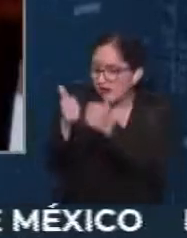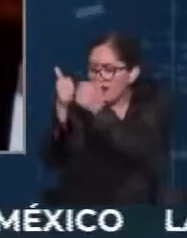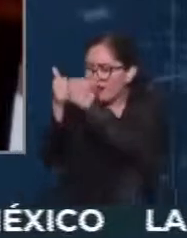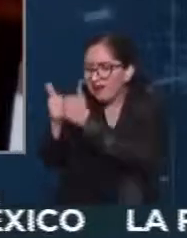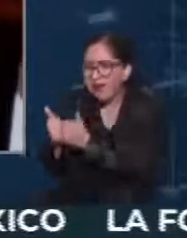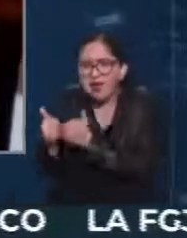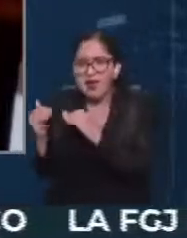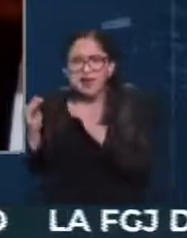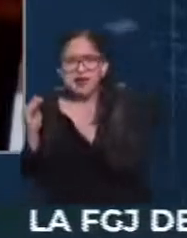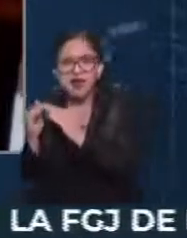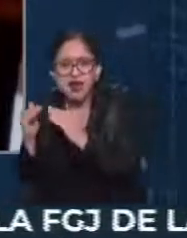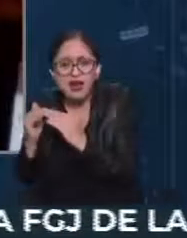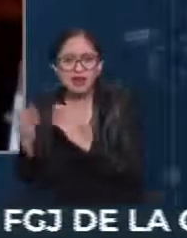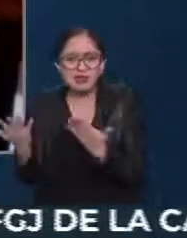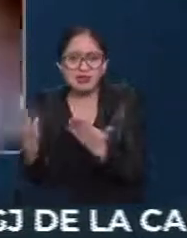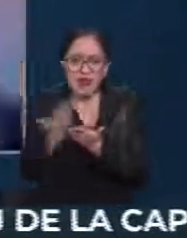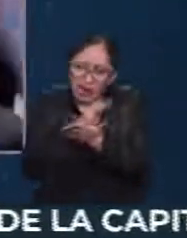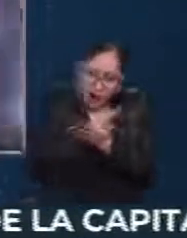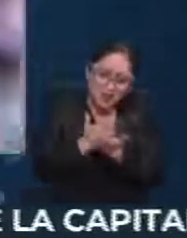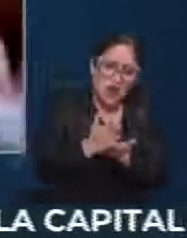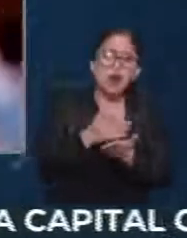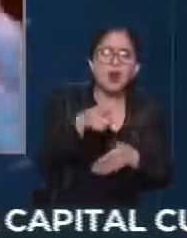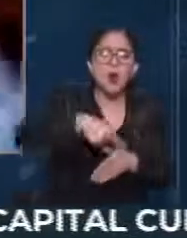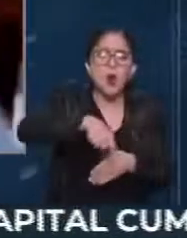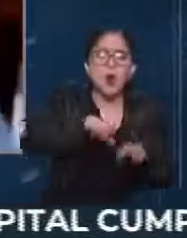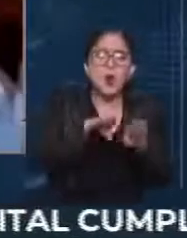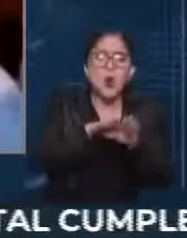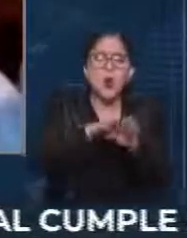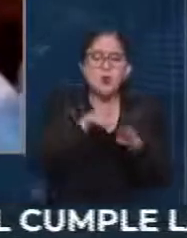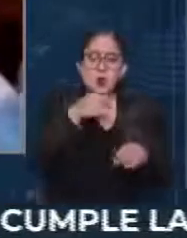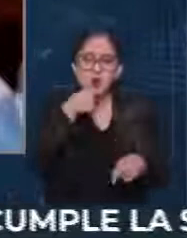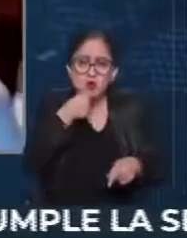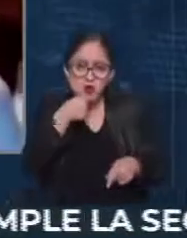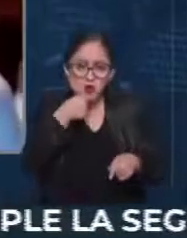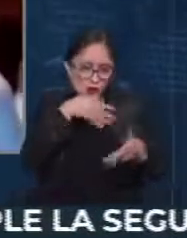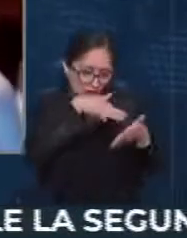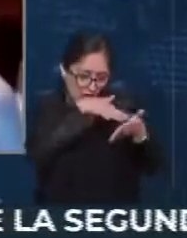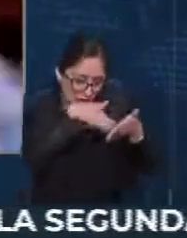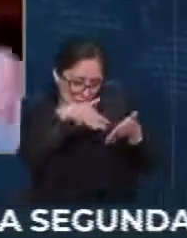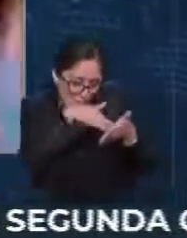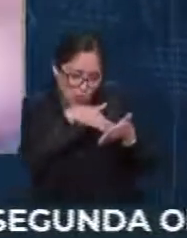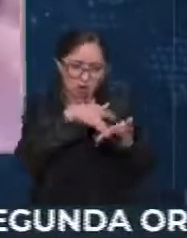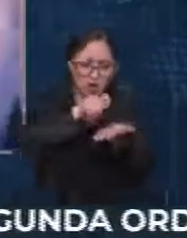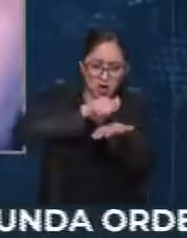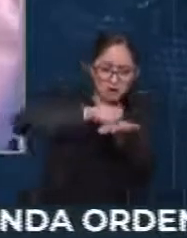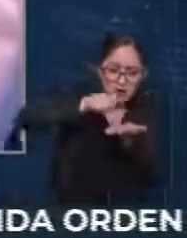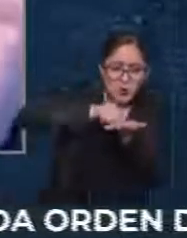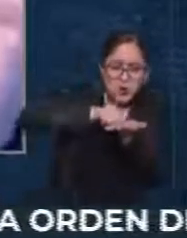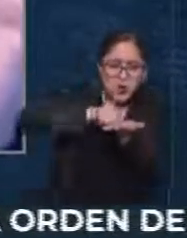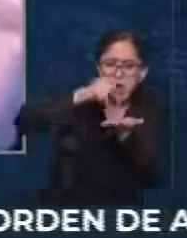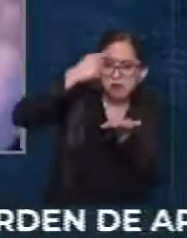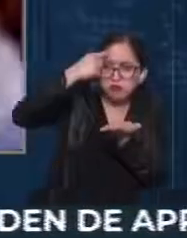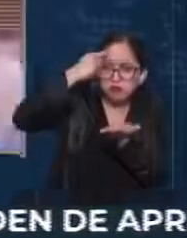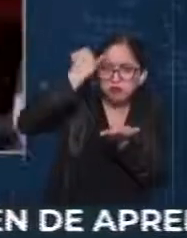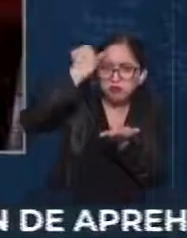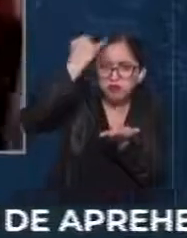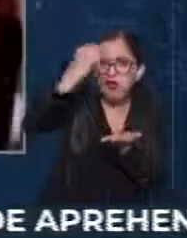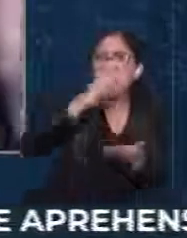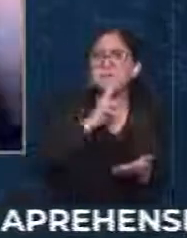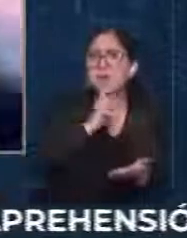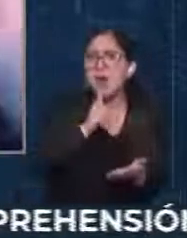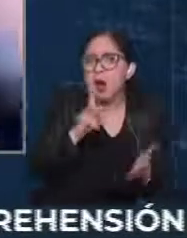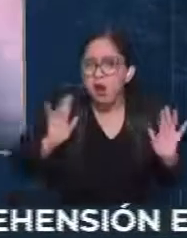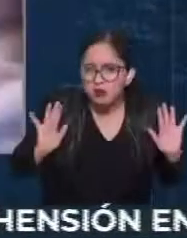cómo mejorar la lectoescritura y el pensamiento porque no podemos hacer de cuenta de que, pues como